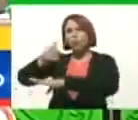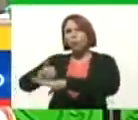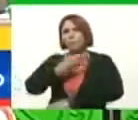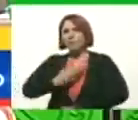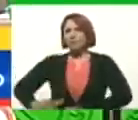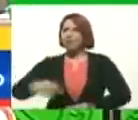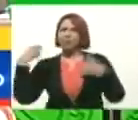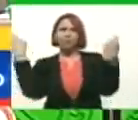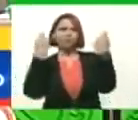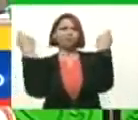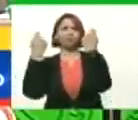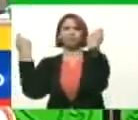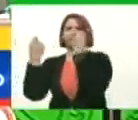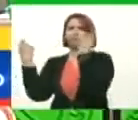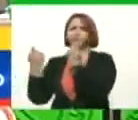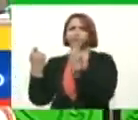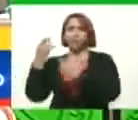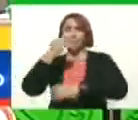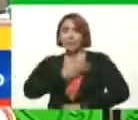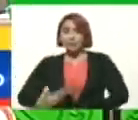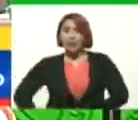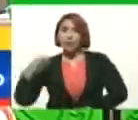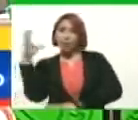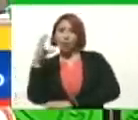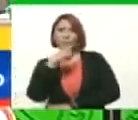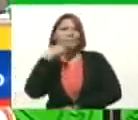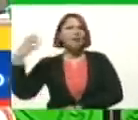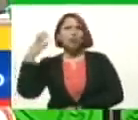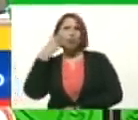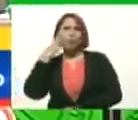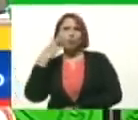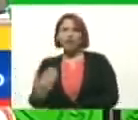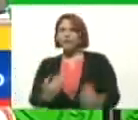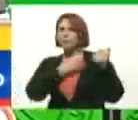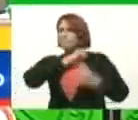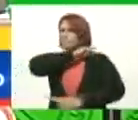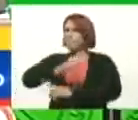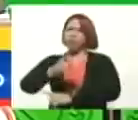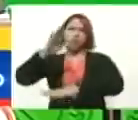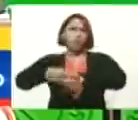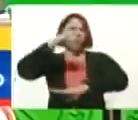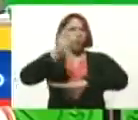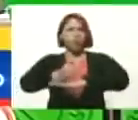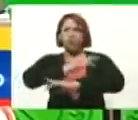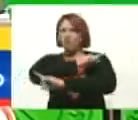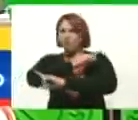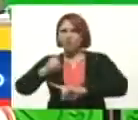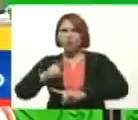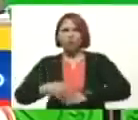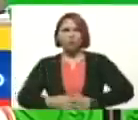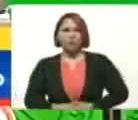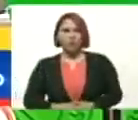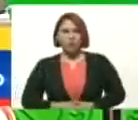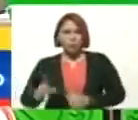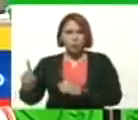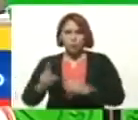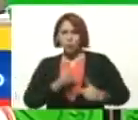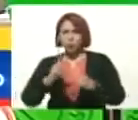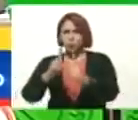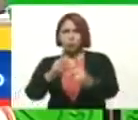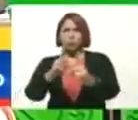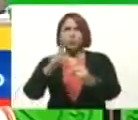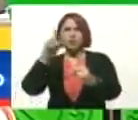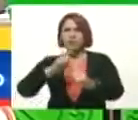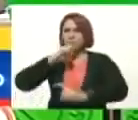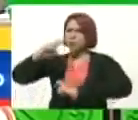ha promovido esto. Iván Duque es responsable y culpable de la persecución y